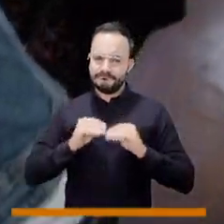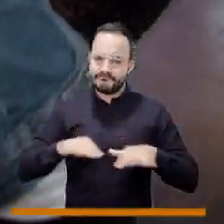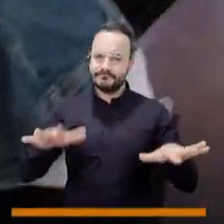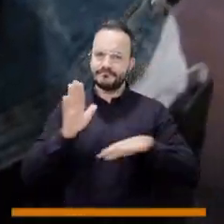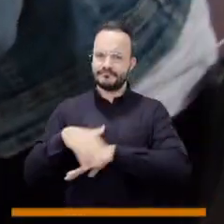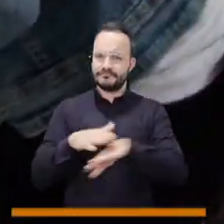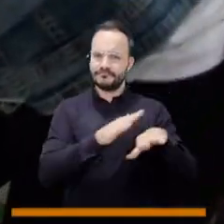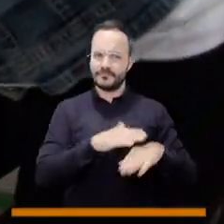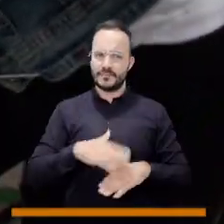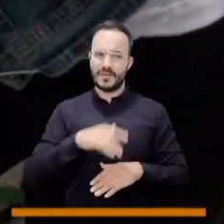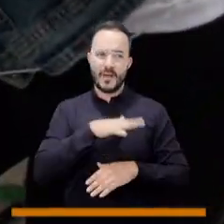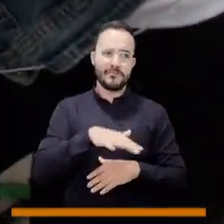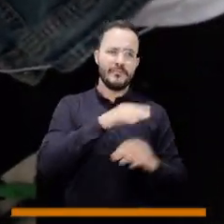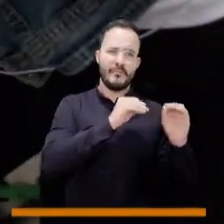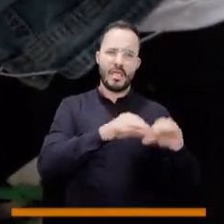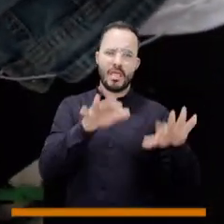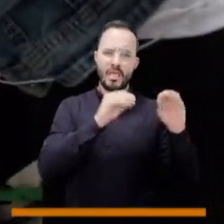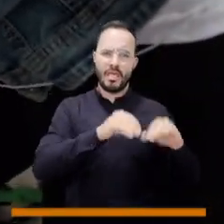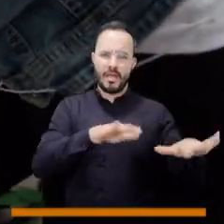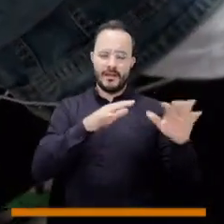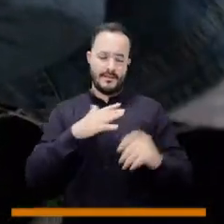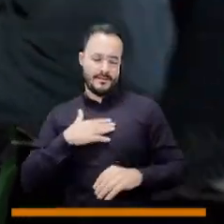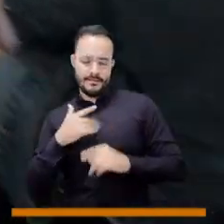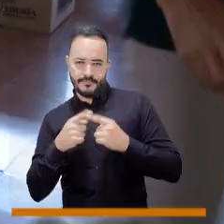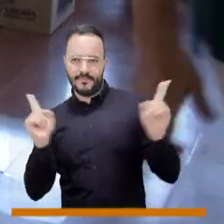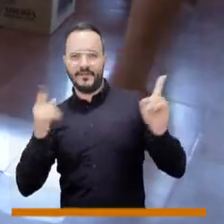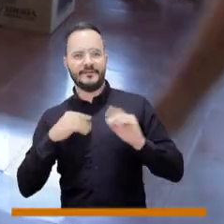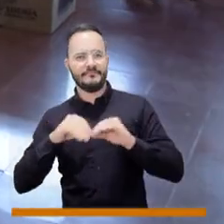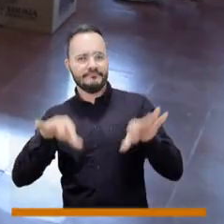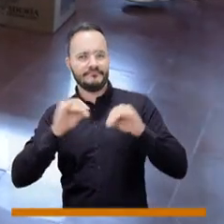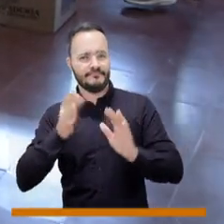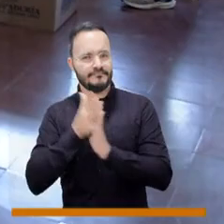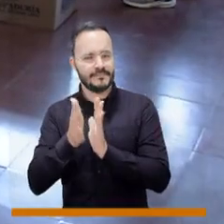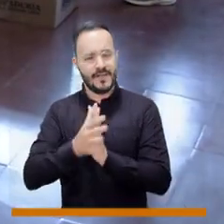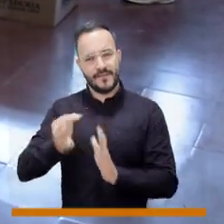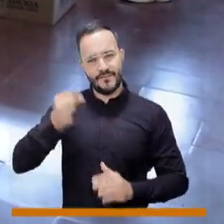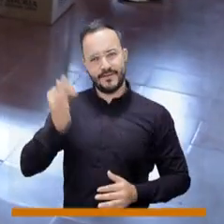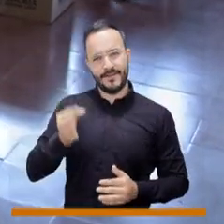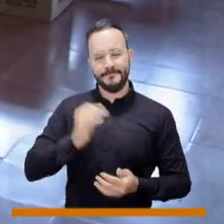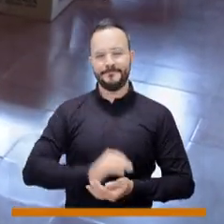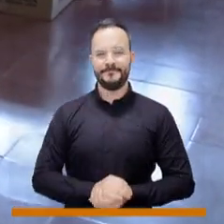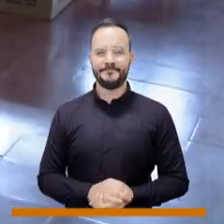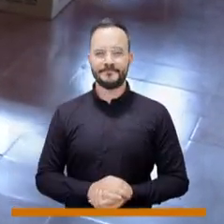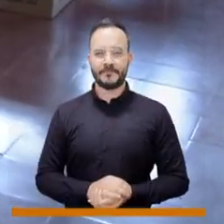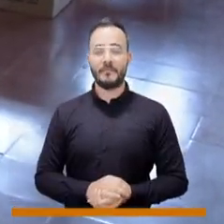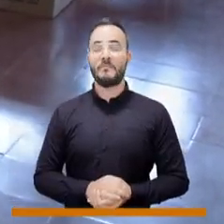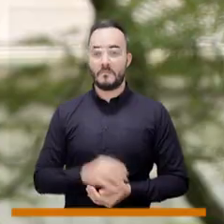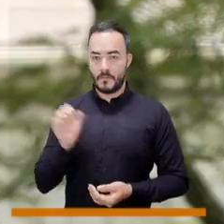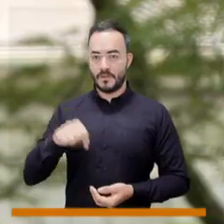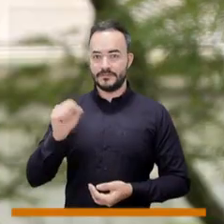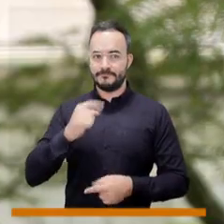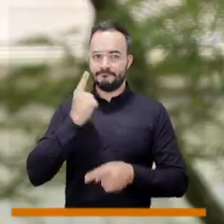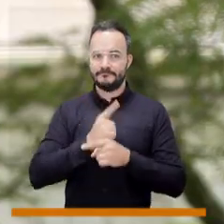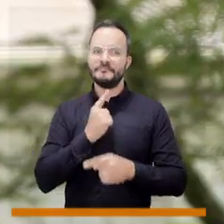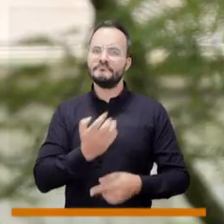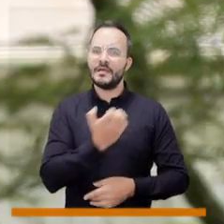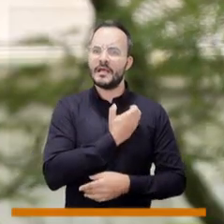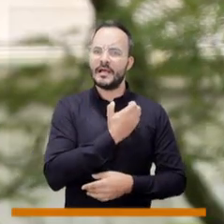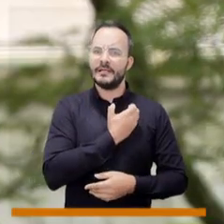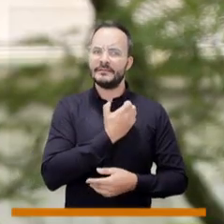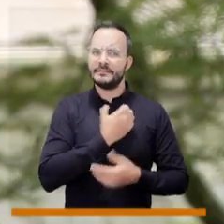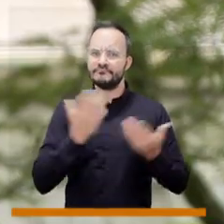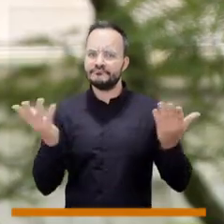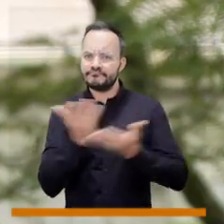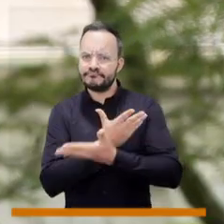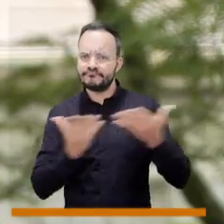contrastar con la ciudadanía, con información veraz. Y precisamente también sobre esa relación con el alcalde,